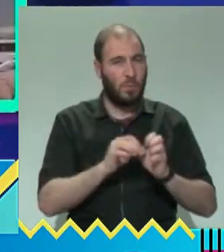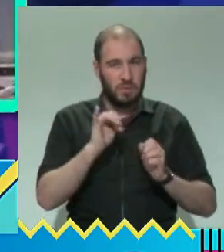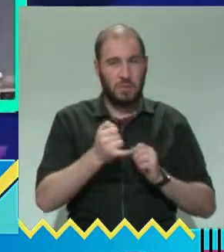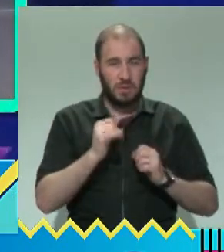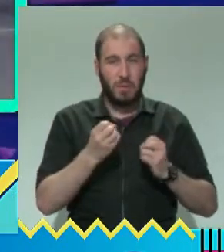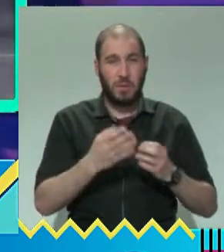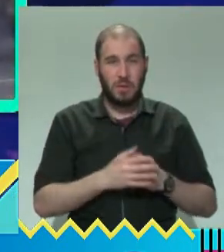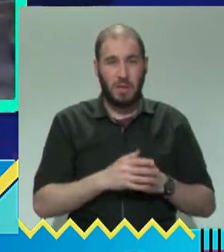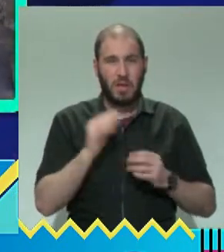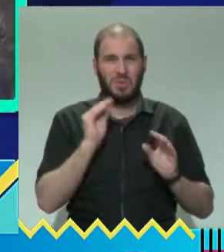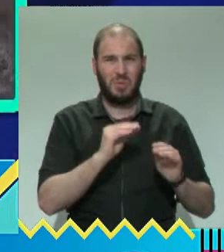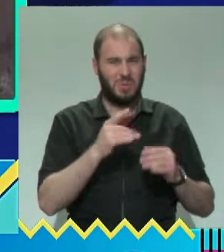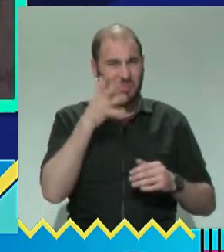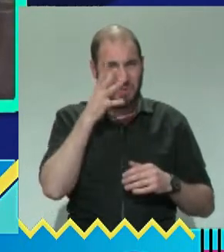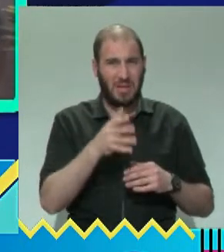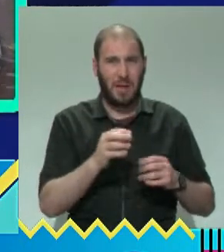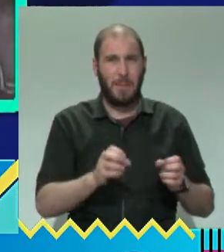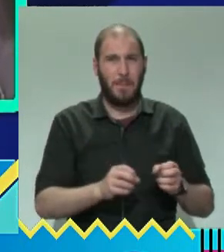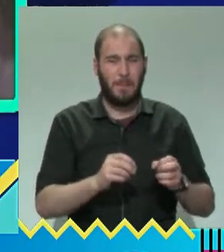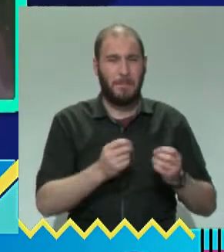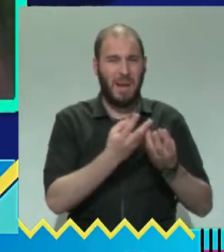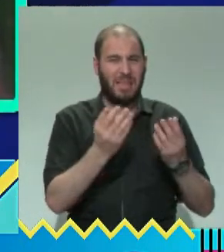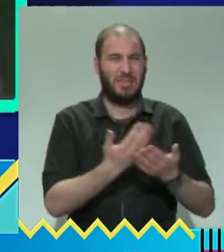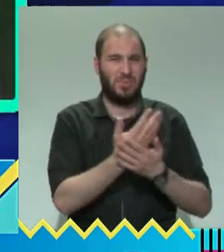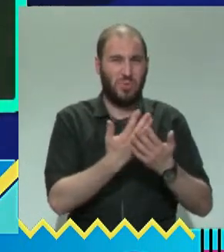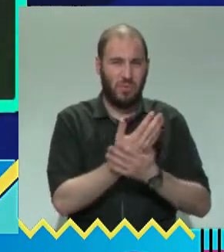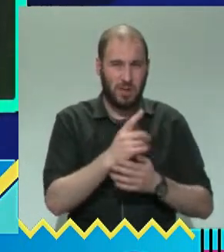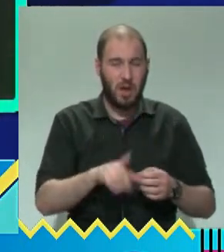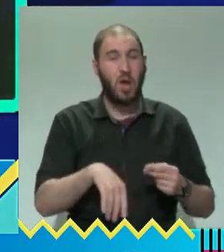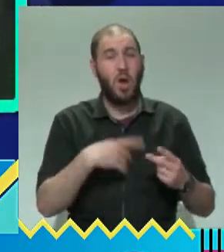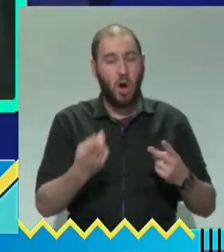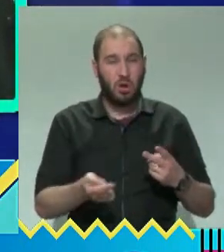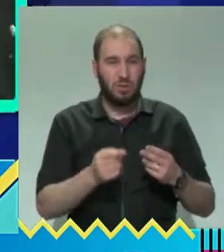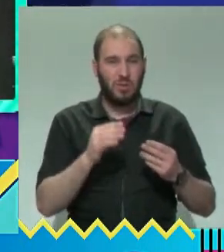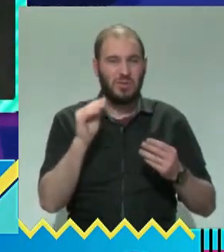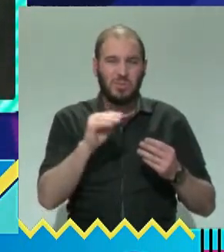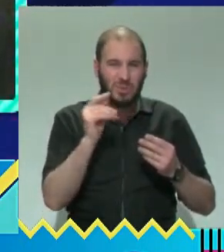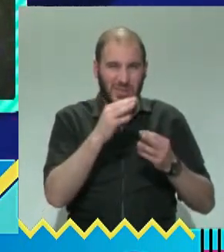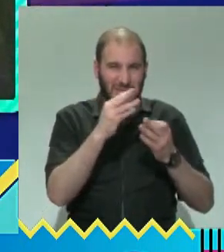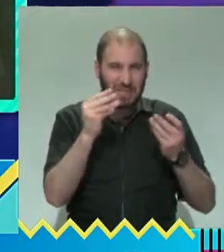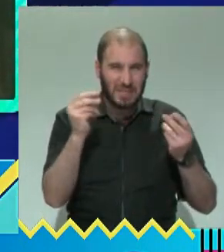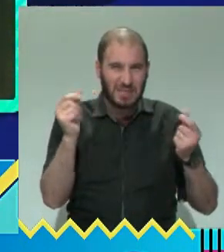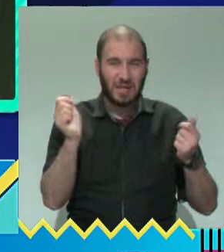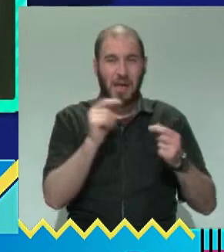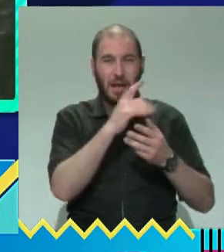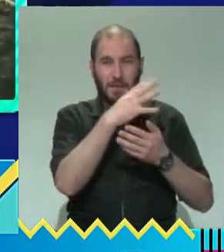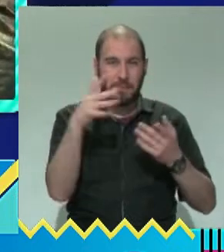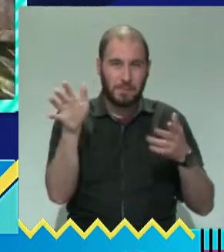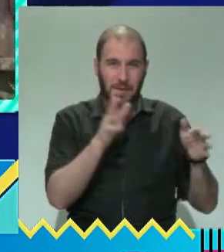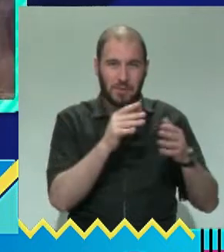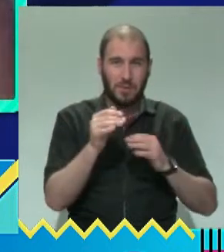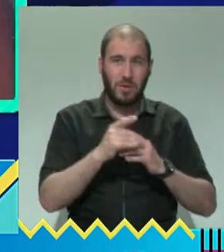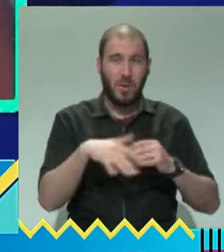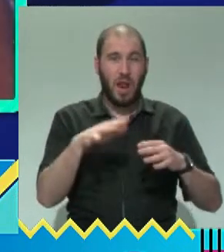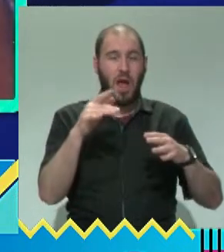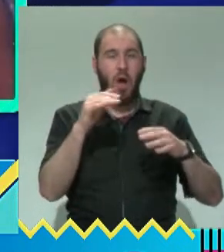por eso cuando hay mucha contaminación la planta lo sufre. Y la otra es el polvillo y los residuos que hay en el aire que quedan depositados